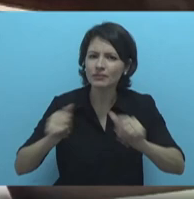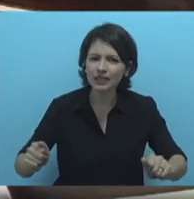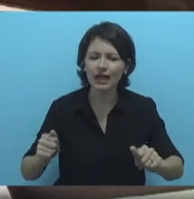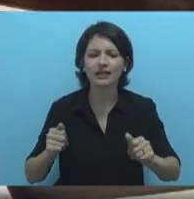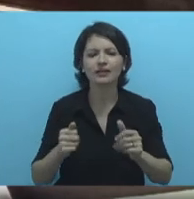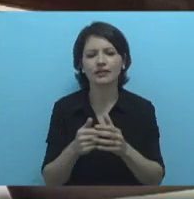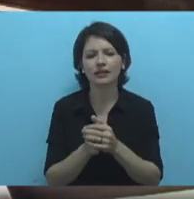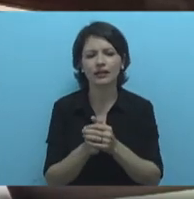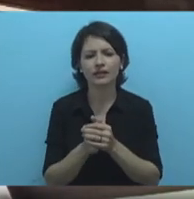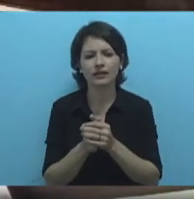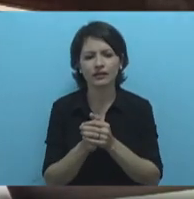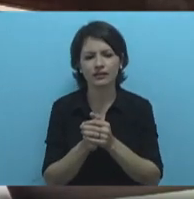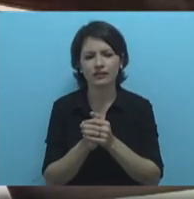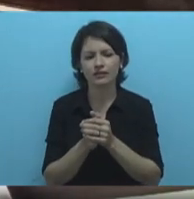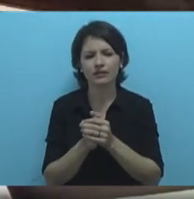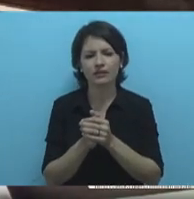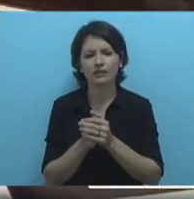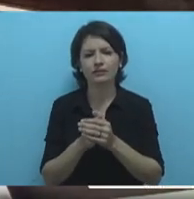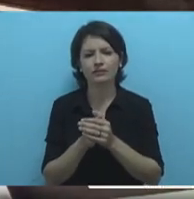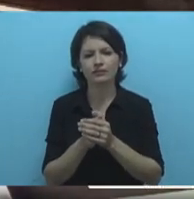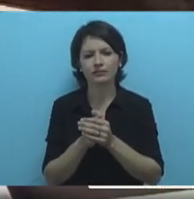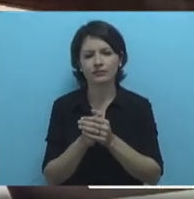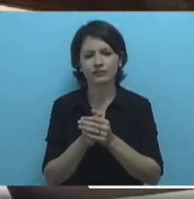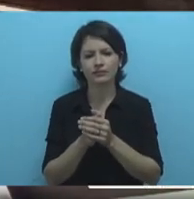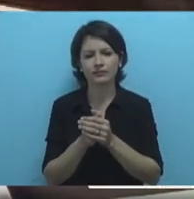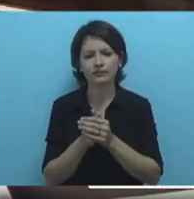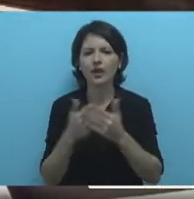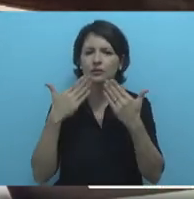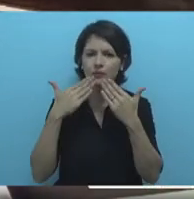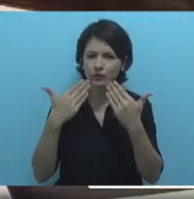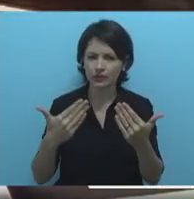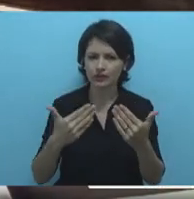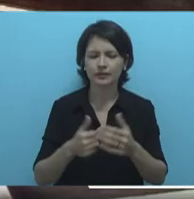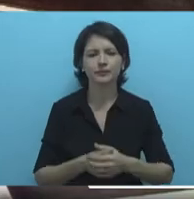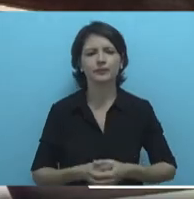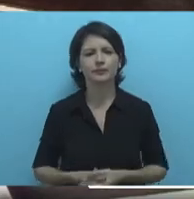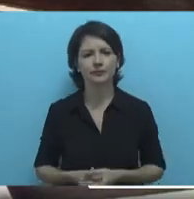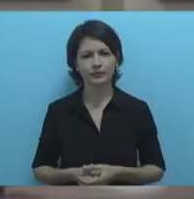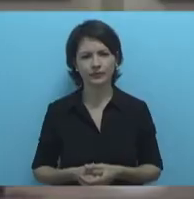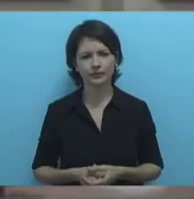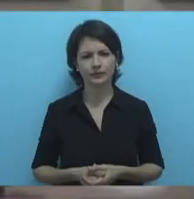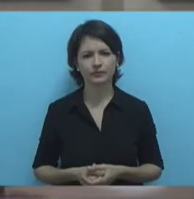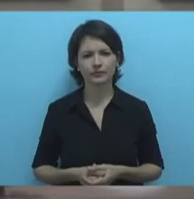que se termine este daño a la salud de los santafesinos muchas gracias señor presidente